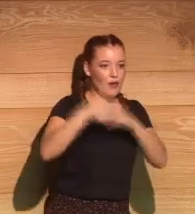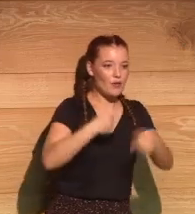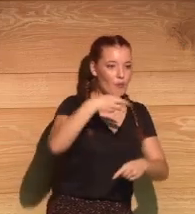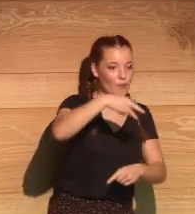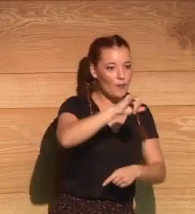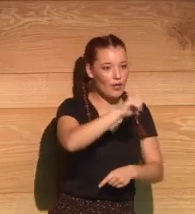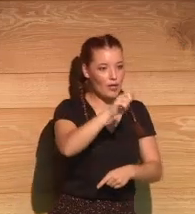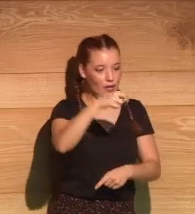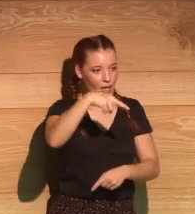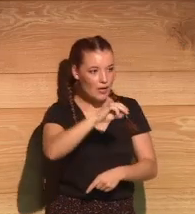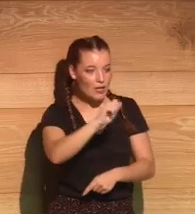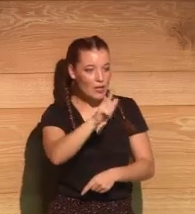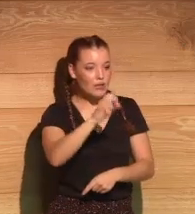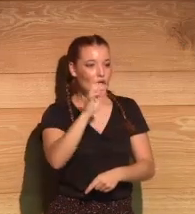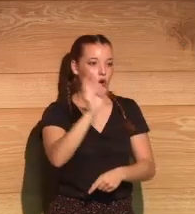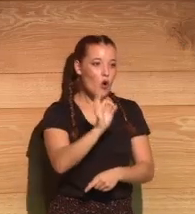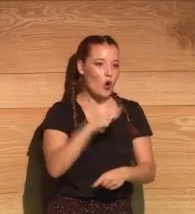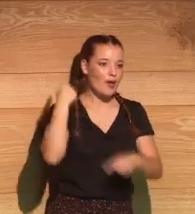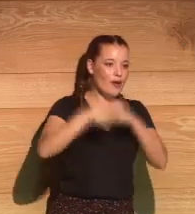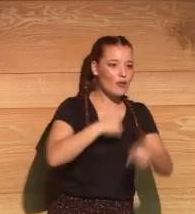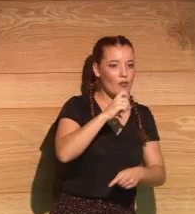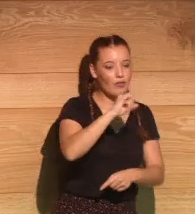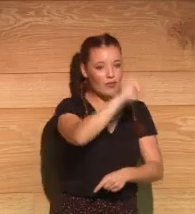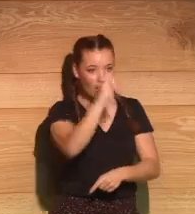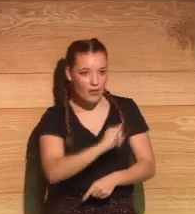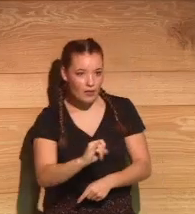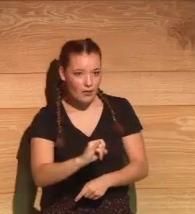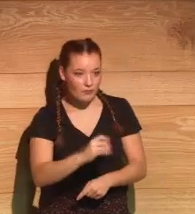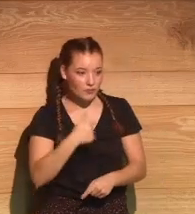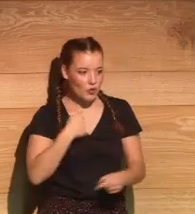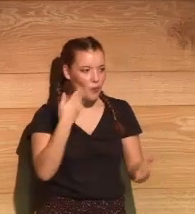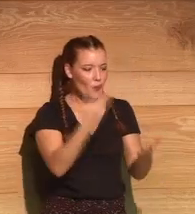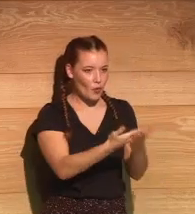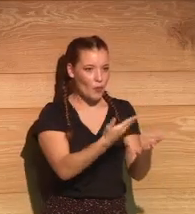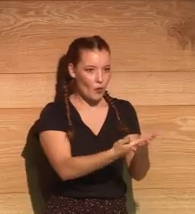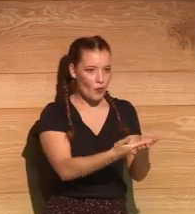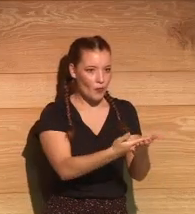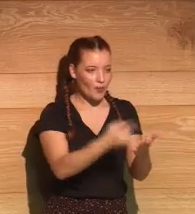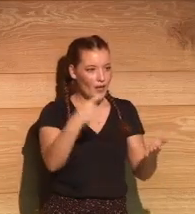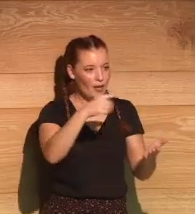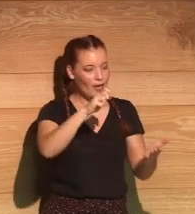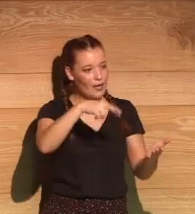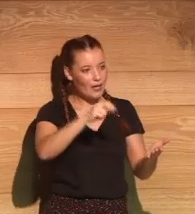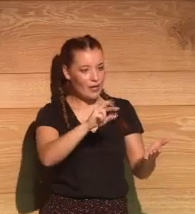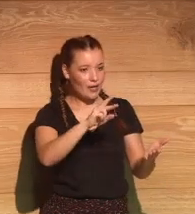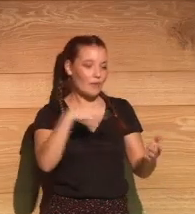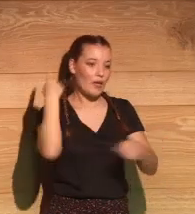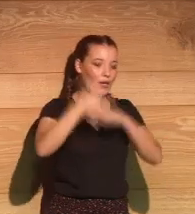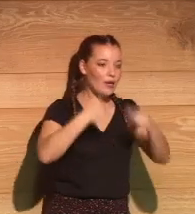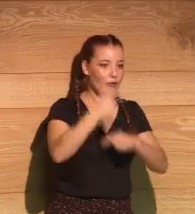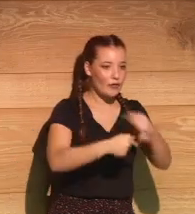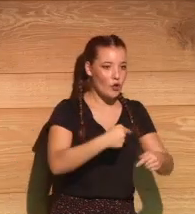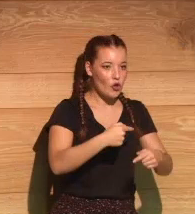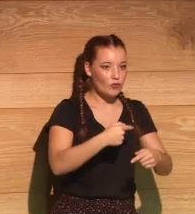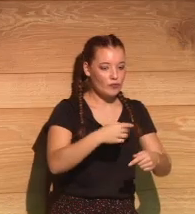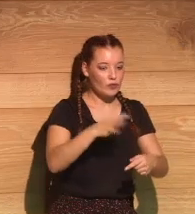nacidos en los 90, y yo he llegado incluso a proponer para la generación nacida en los 80 el término generación desobrada. En el doble término